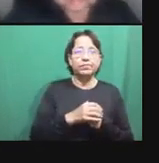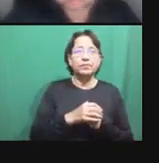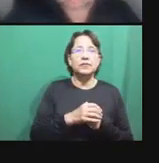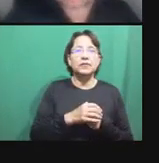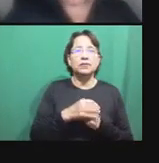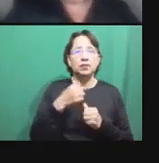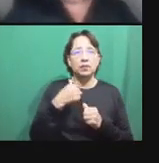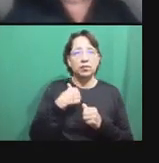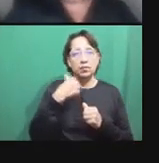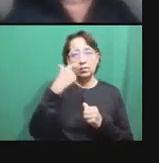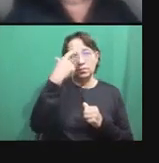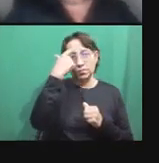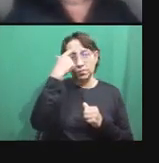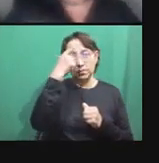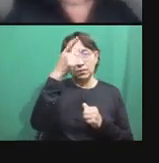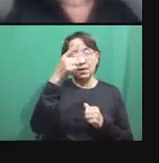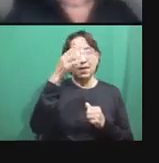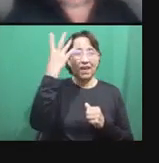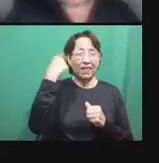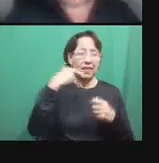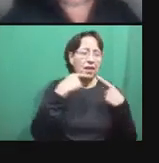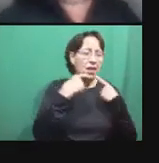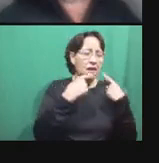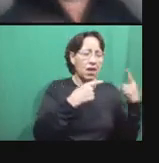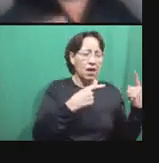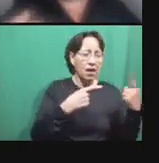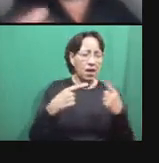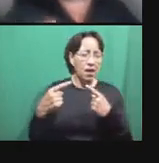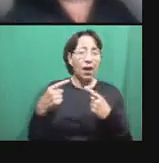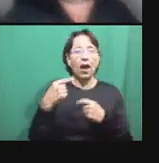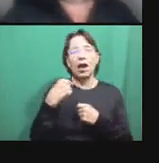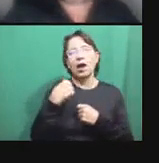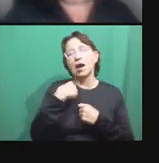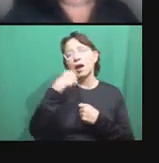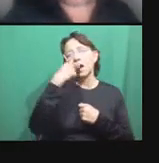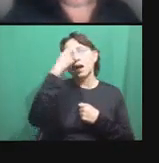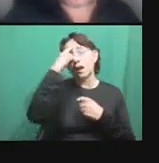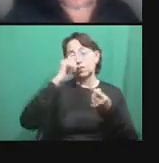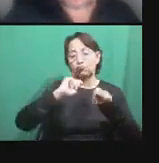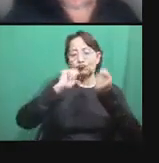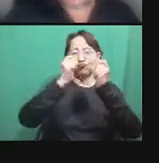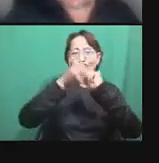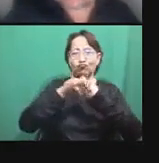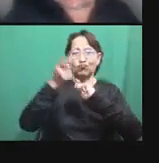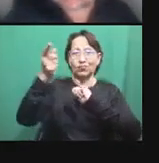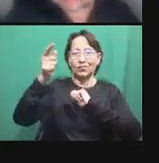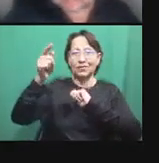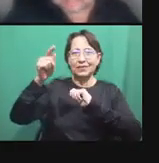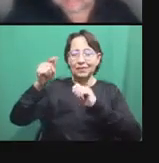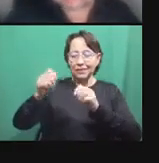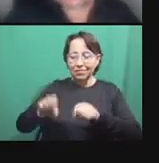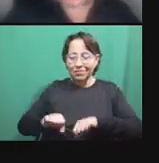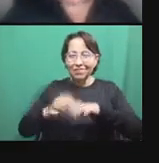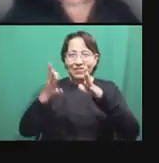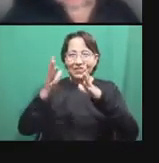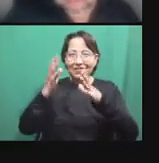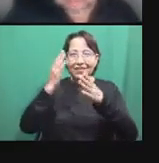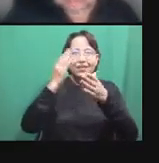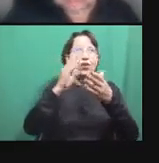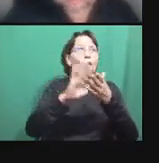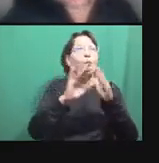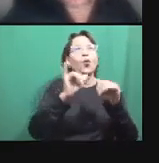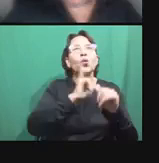ese discurso a una serie de secciones de escombro que la casa estaba expulsando de sí, como si fuese una especie de